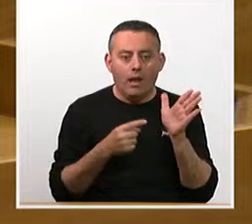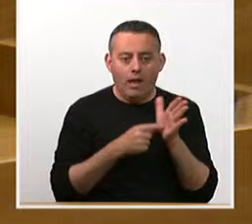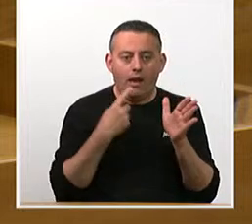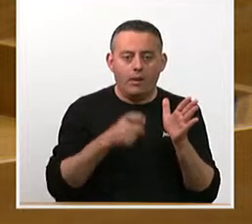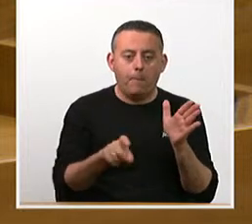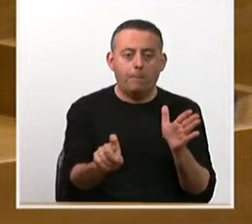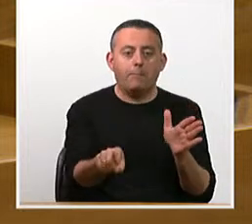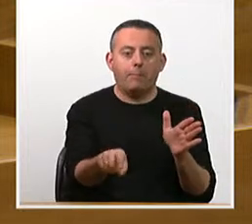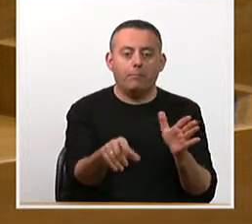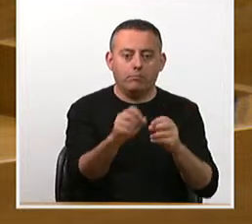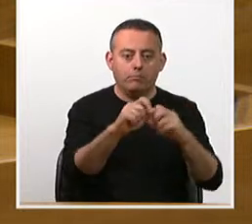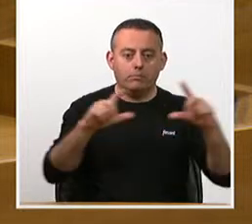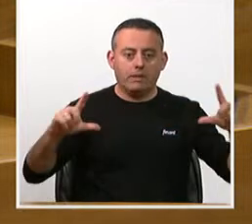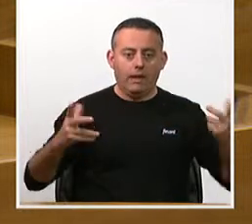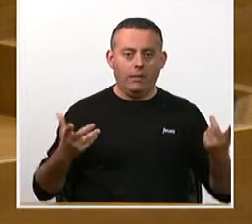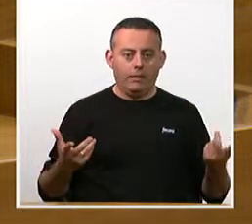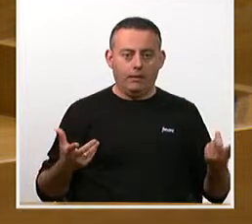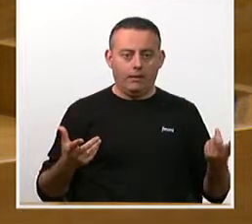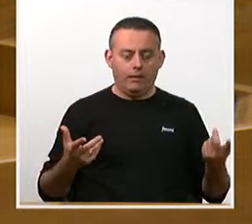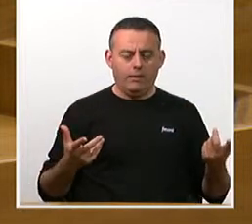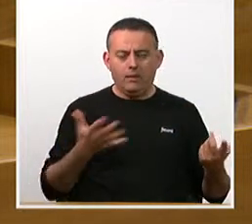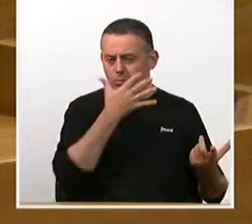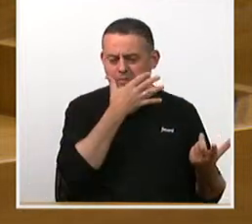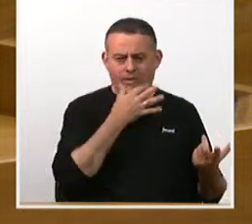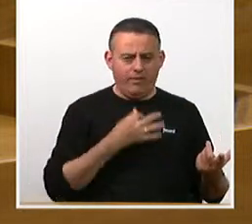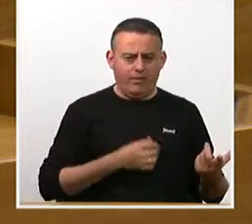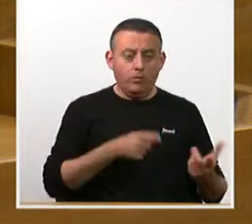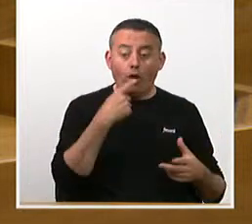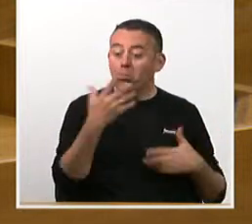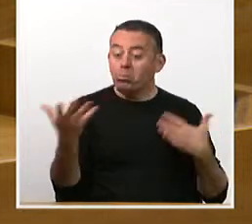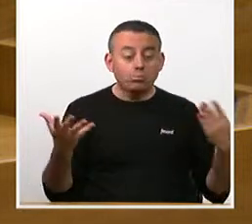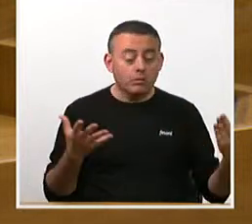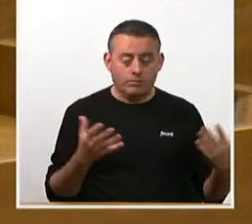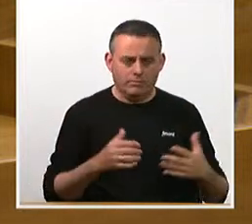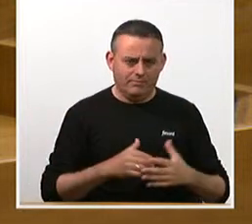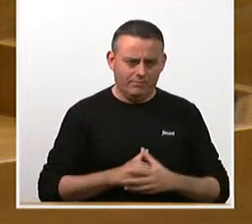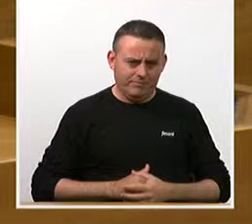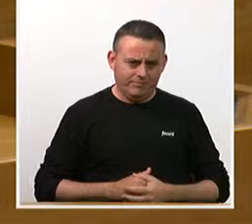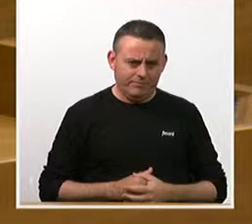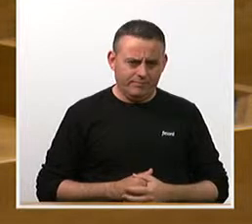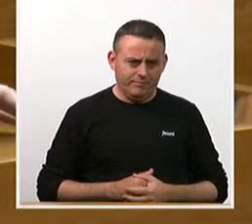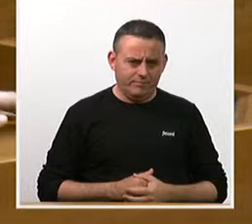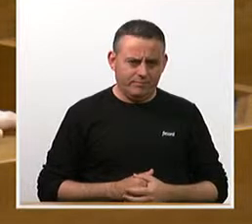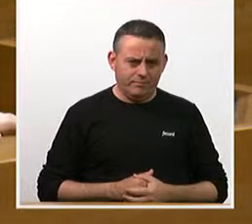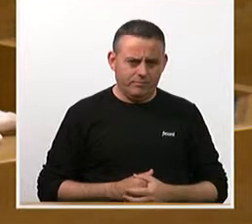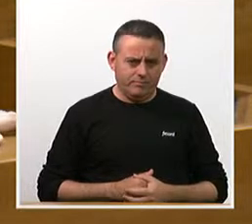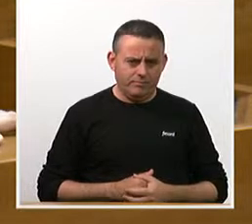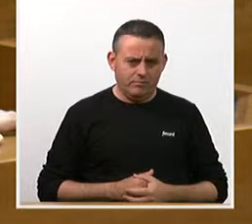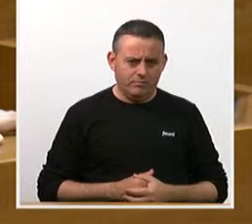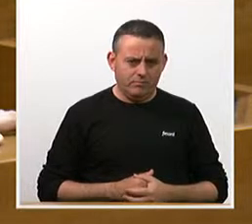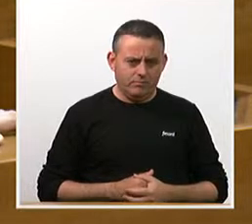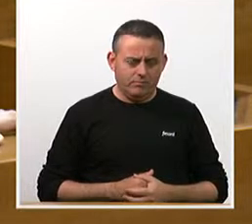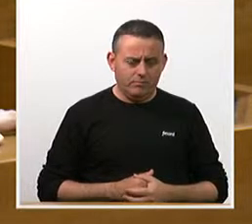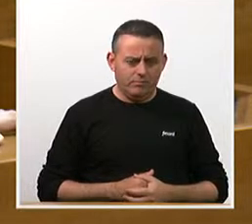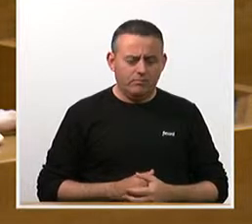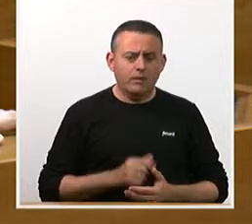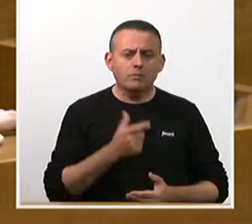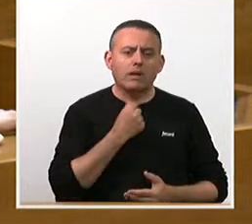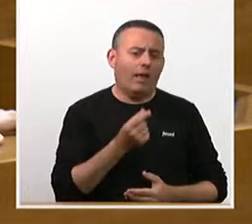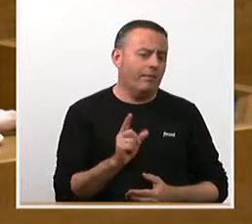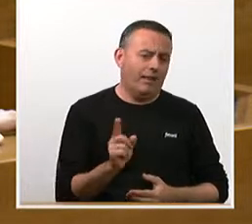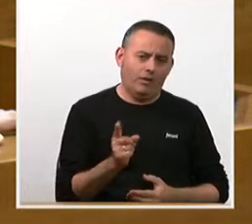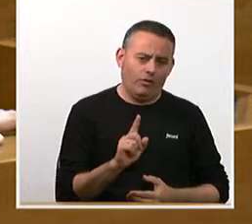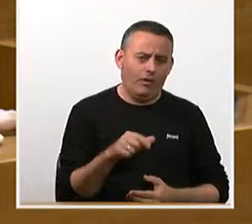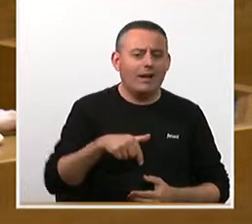bueno to En definitiva pasa y noene ninguna gracia per que pues